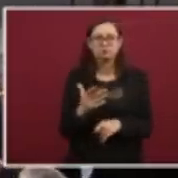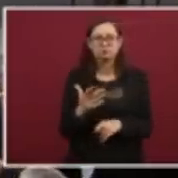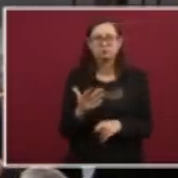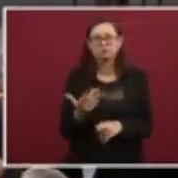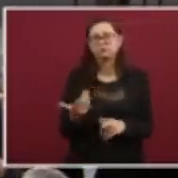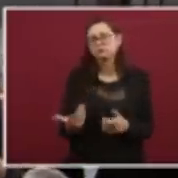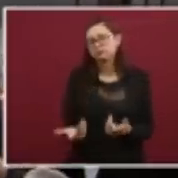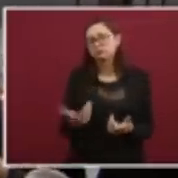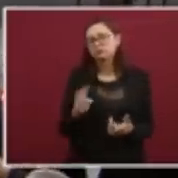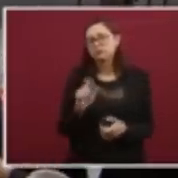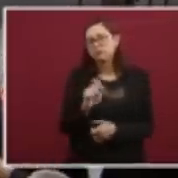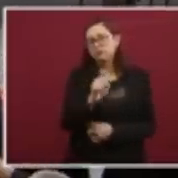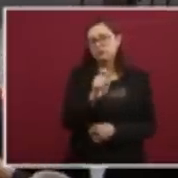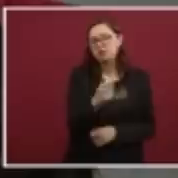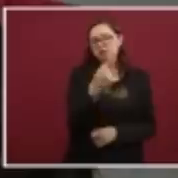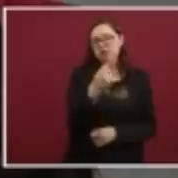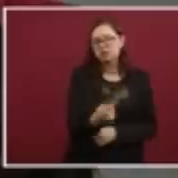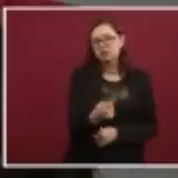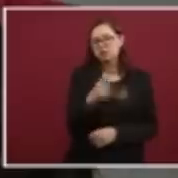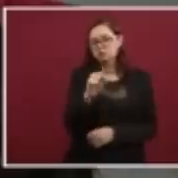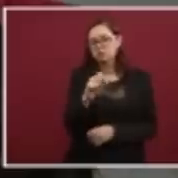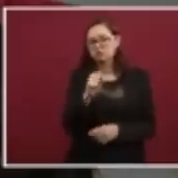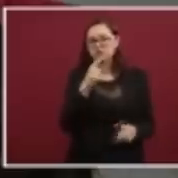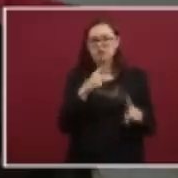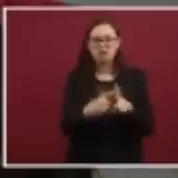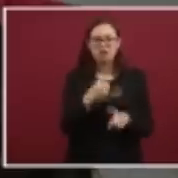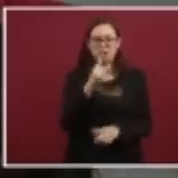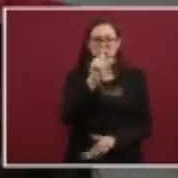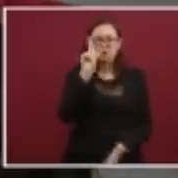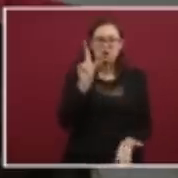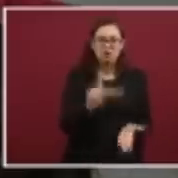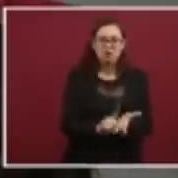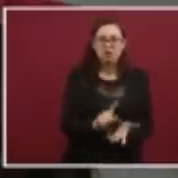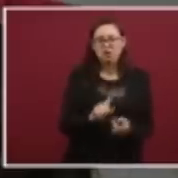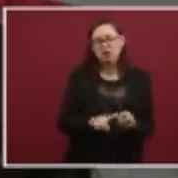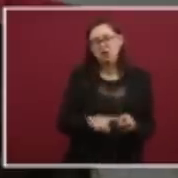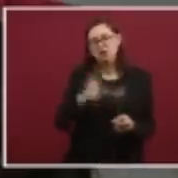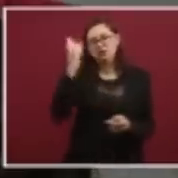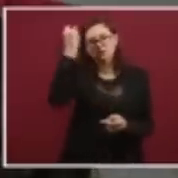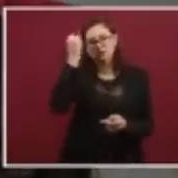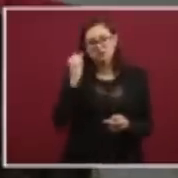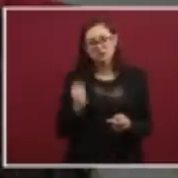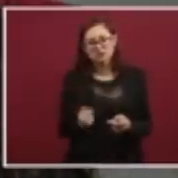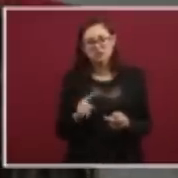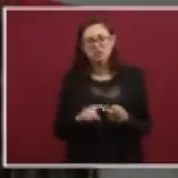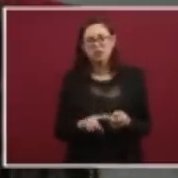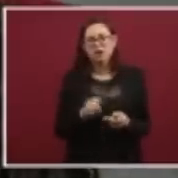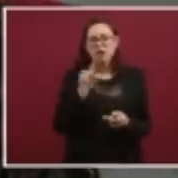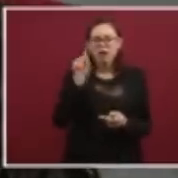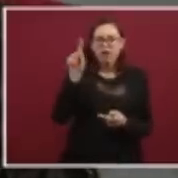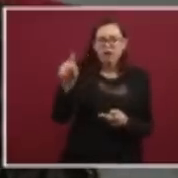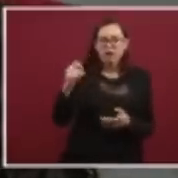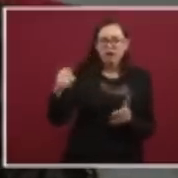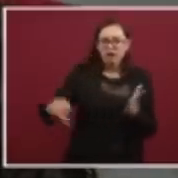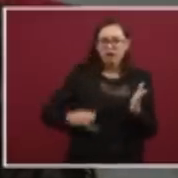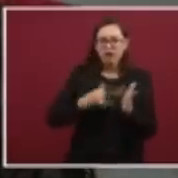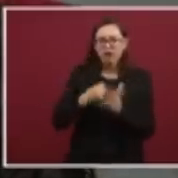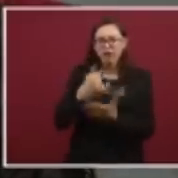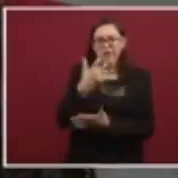de 21.60 por litro. En Abolato, Sinaloa, en la gasolinera Isla